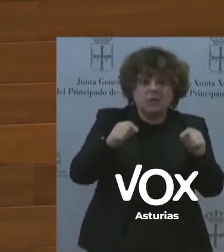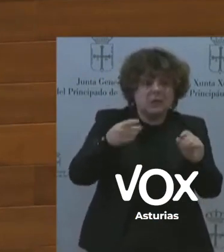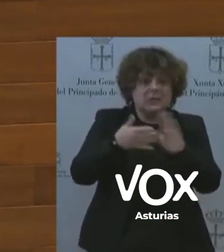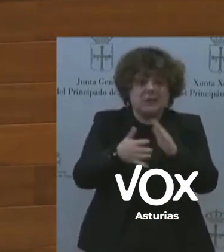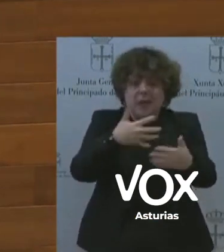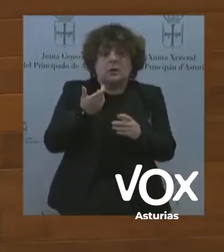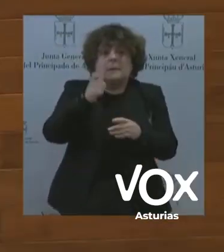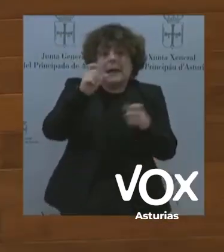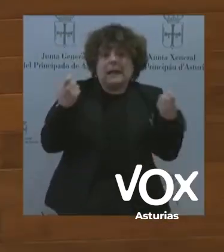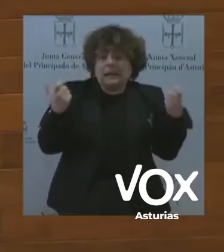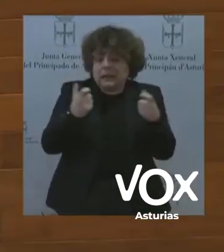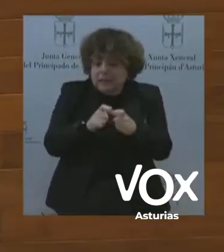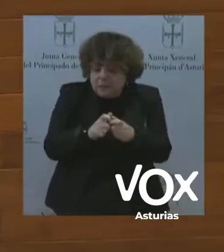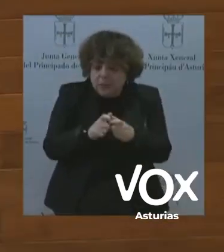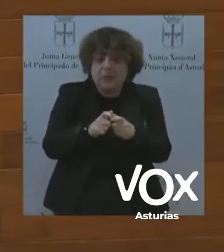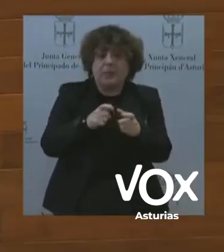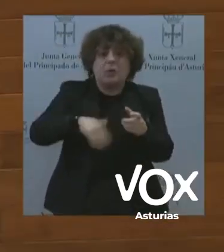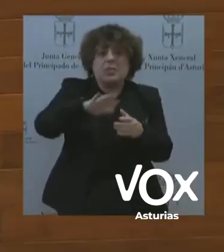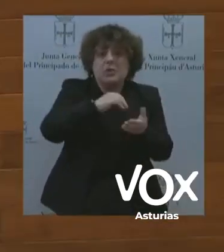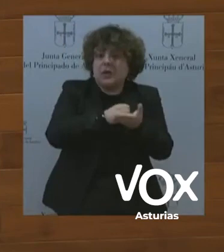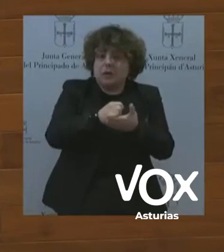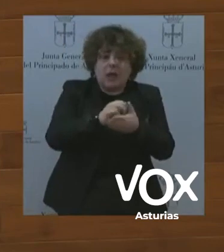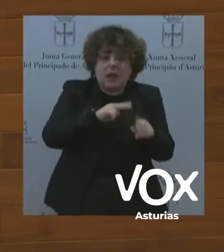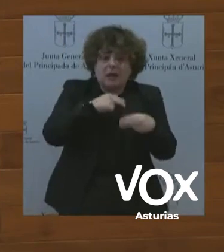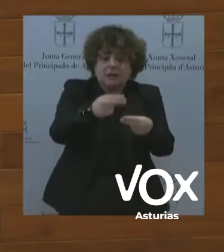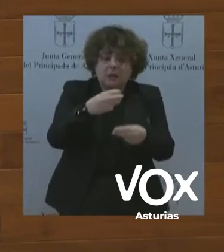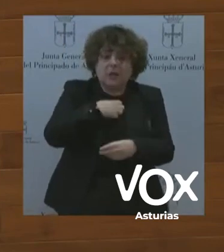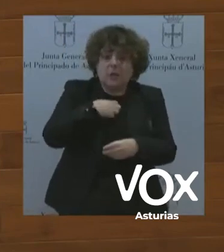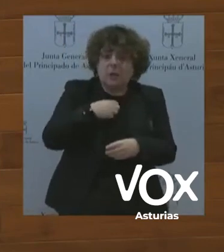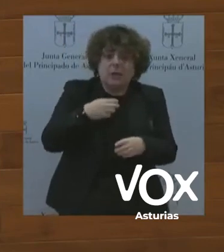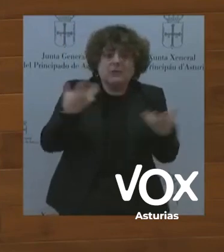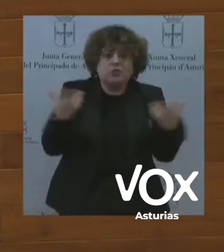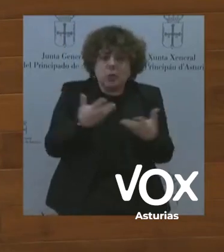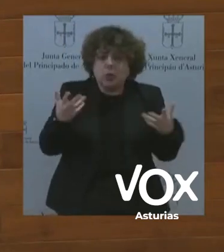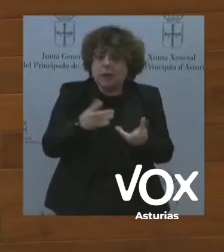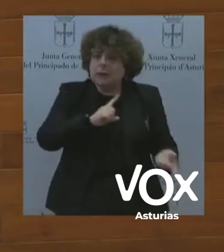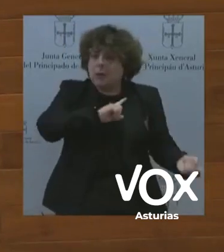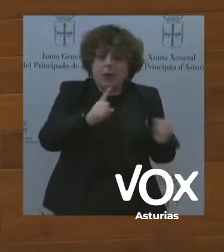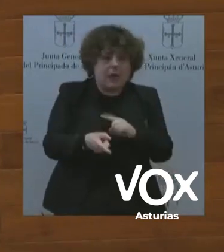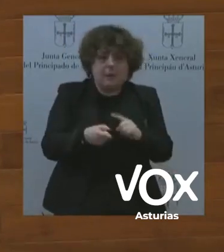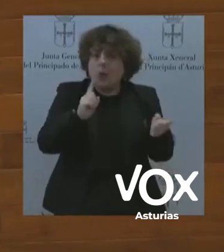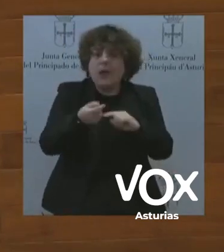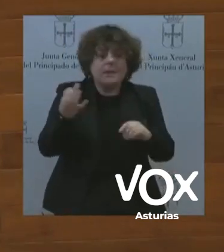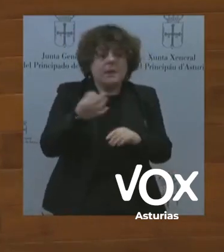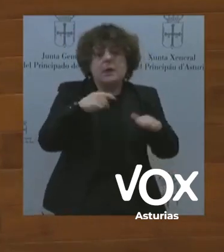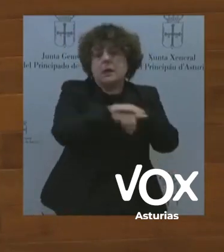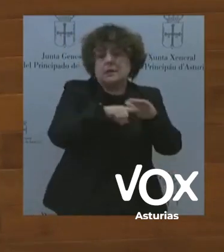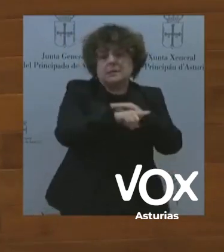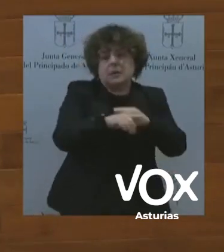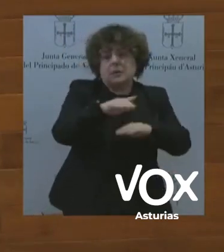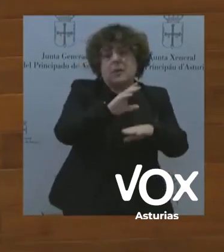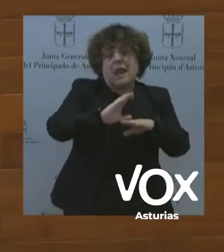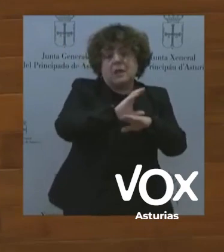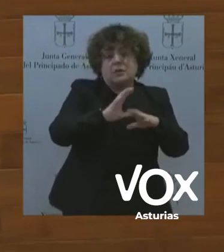es el cortoplacismo. Urge un cambio en la gestión de la Consejería de Sanidad. Se necesitan que conviertan Asturias en un